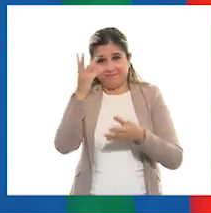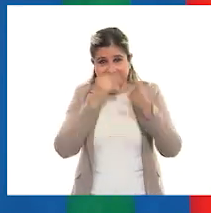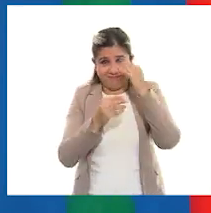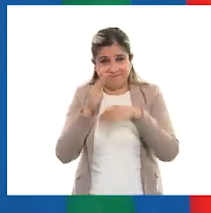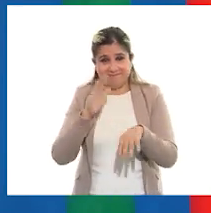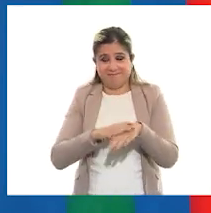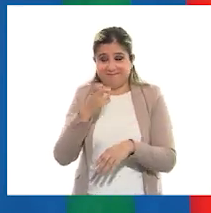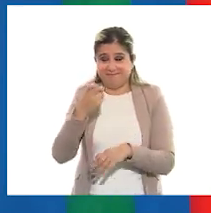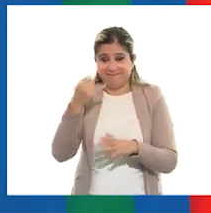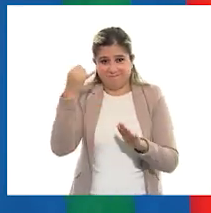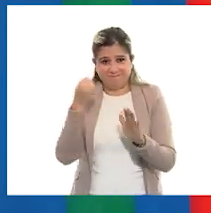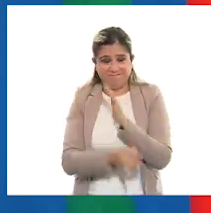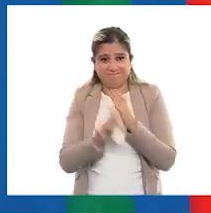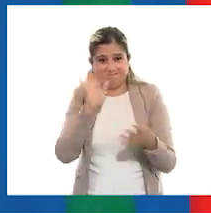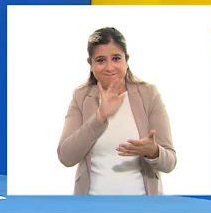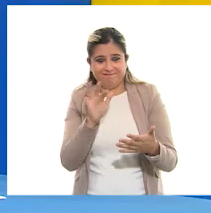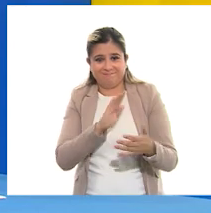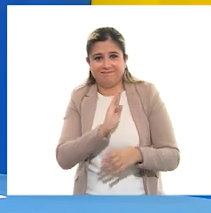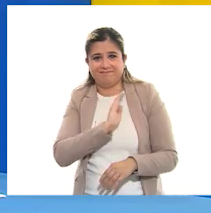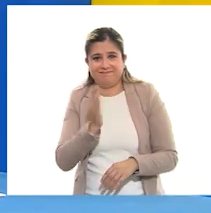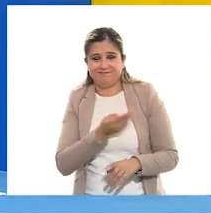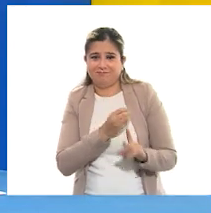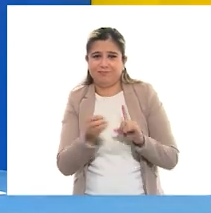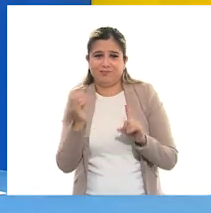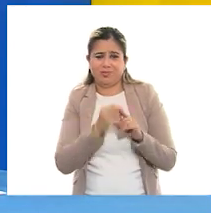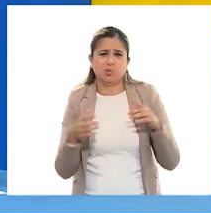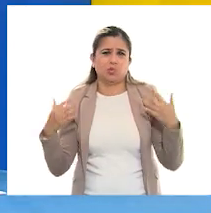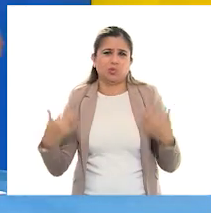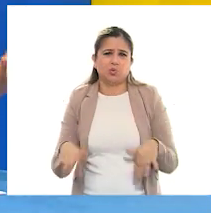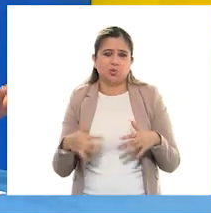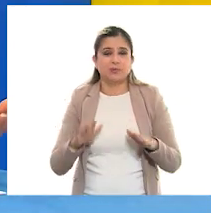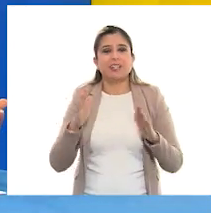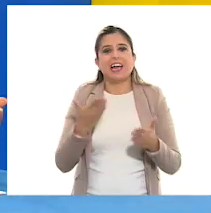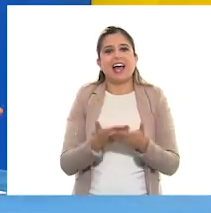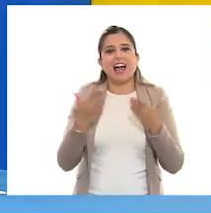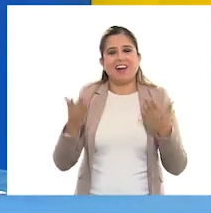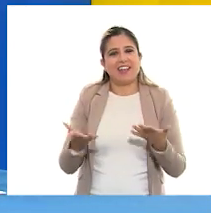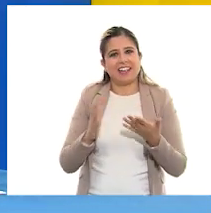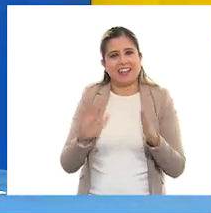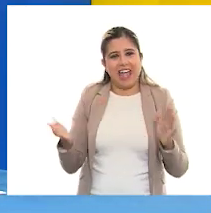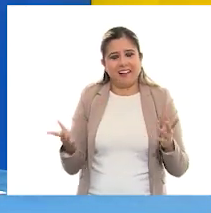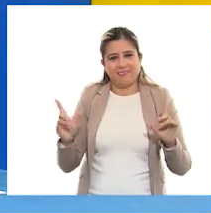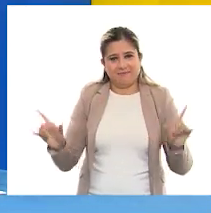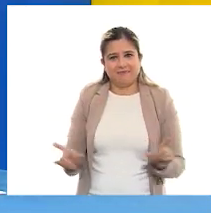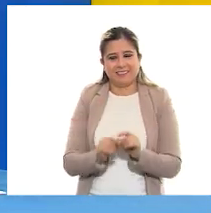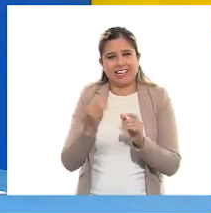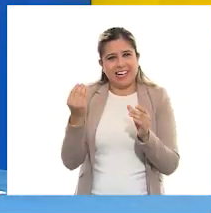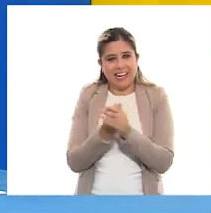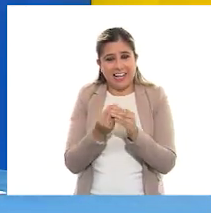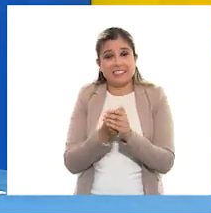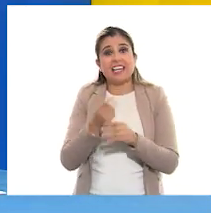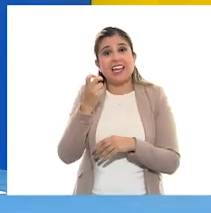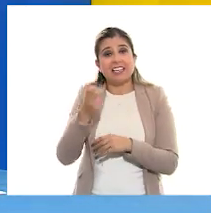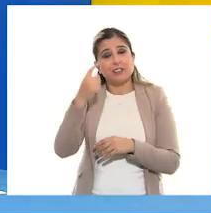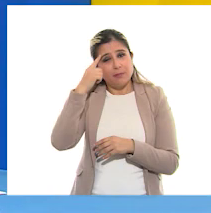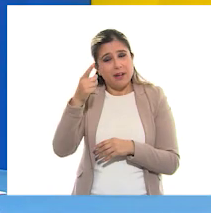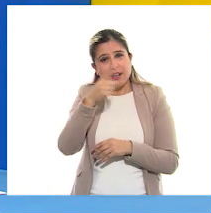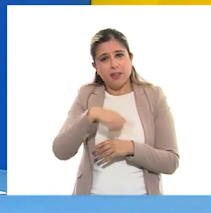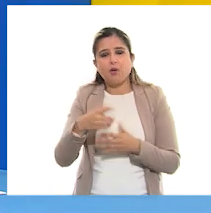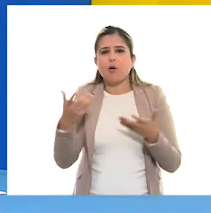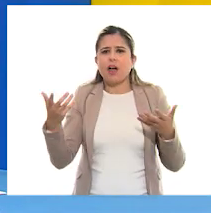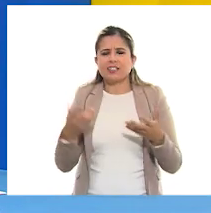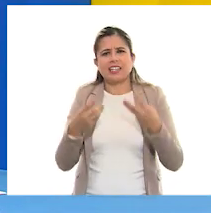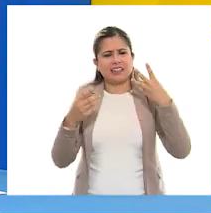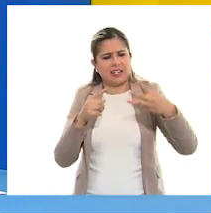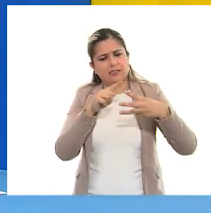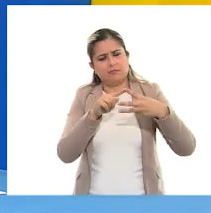de este tipo de textos. Muy bien, María. Pues vamos a cerrar ahora sí la sesión y para ello vamos a formalizar